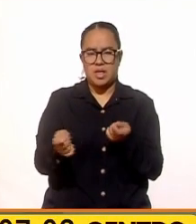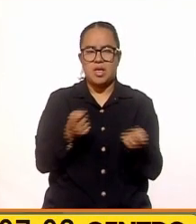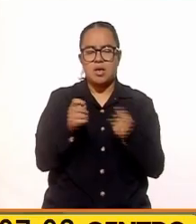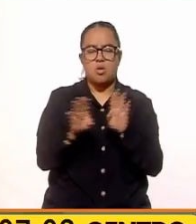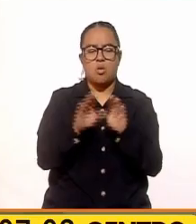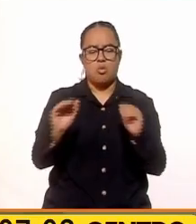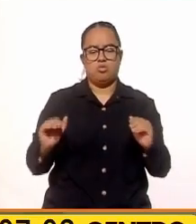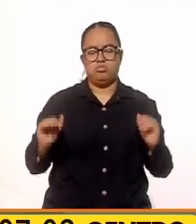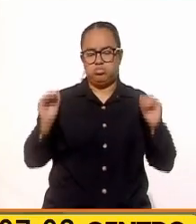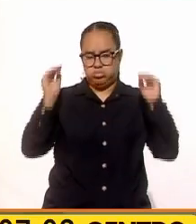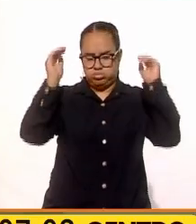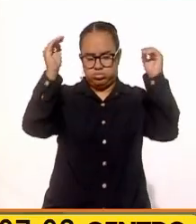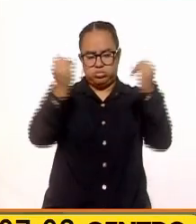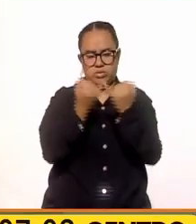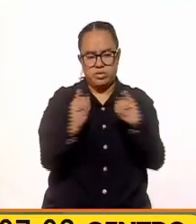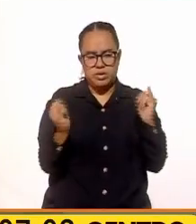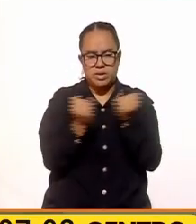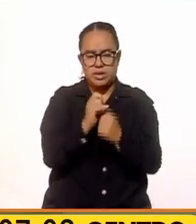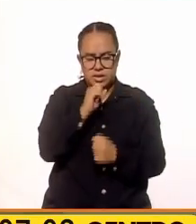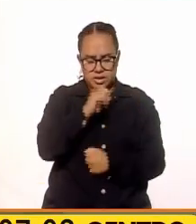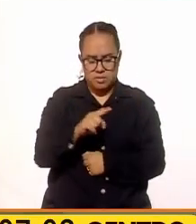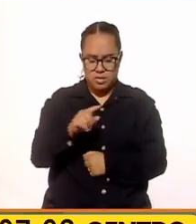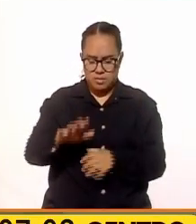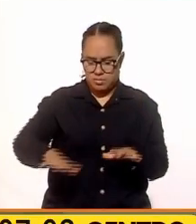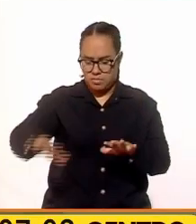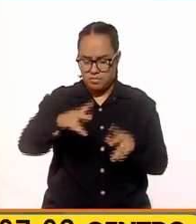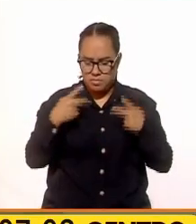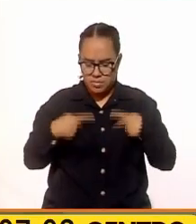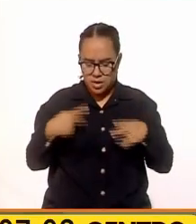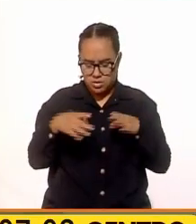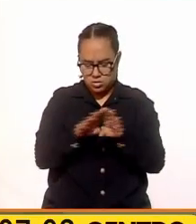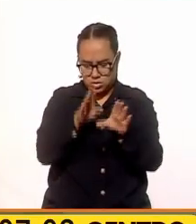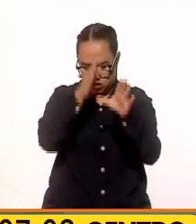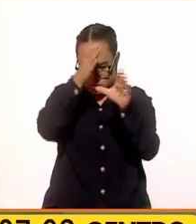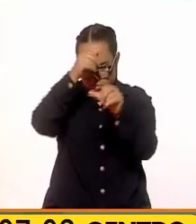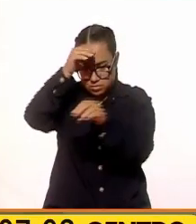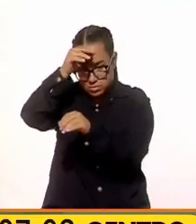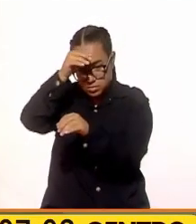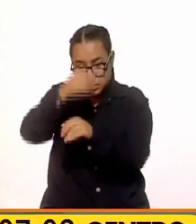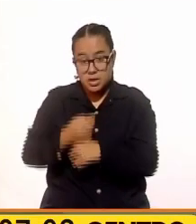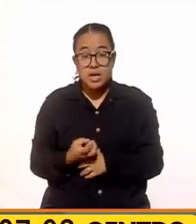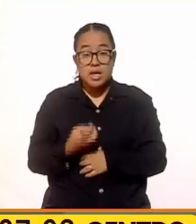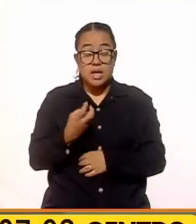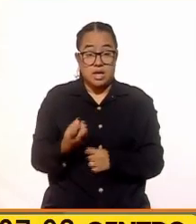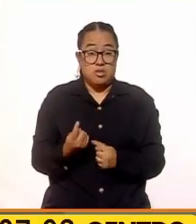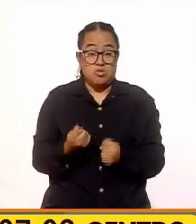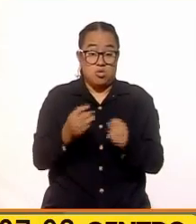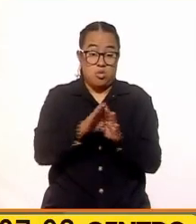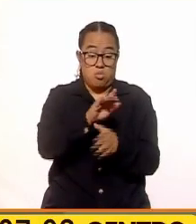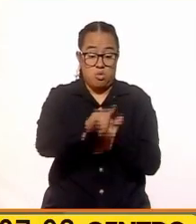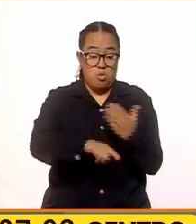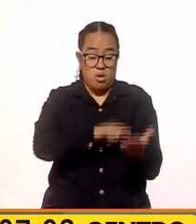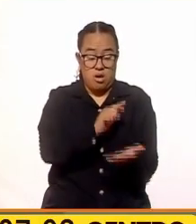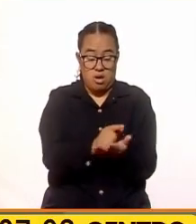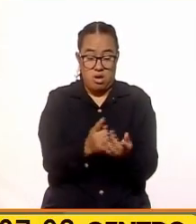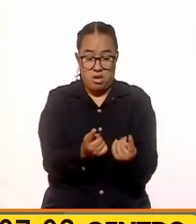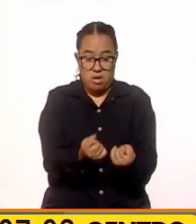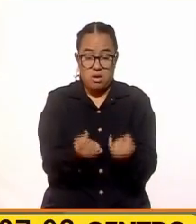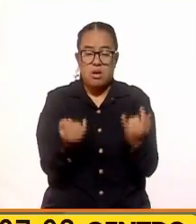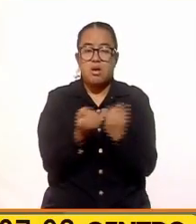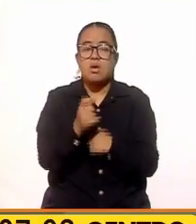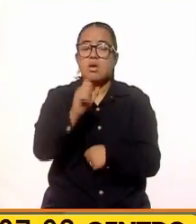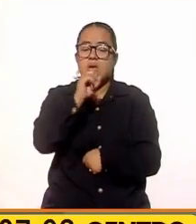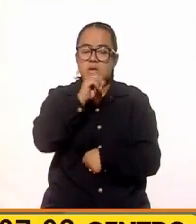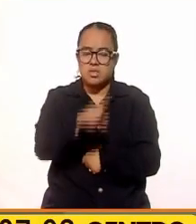soberanías y también en la autodeterminación de los pueblos. Es una ruptura no solo de la legalidad, sino es un abandono del